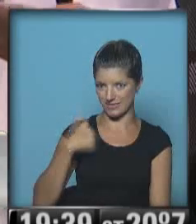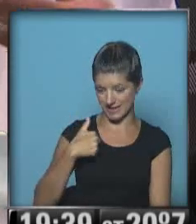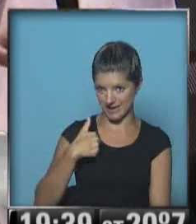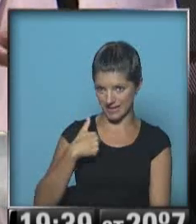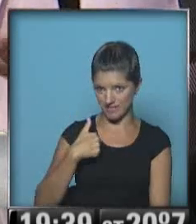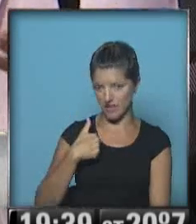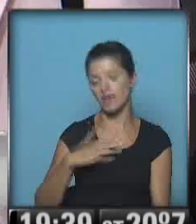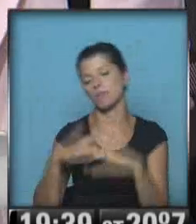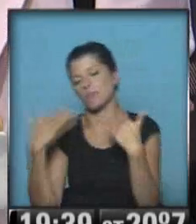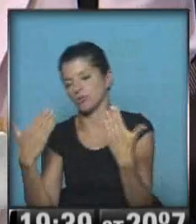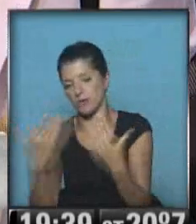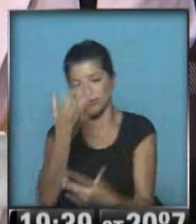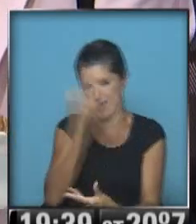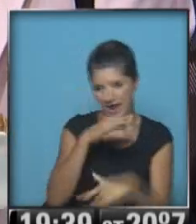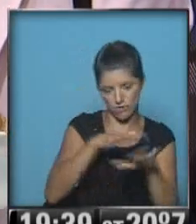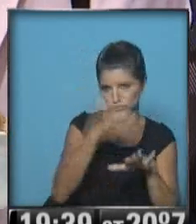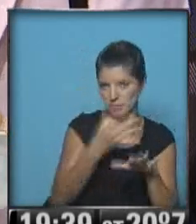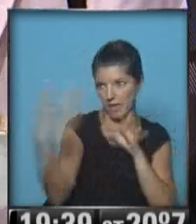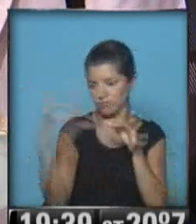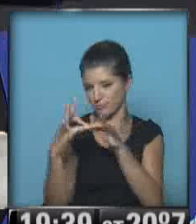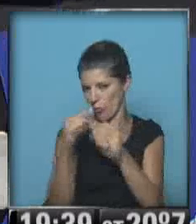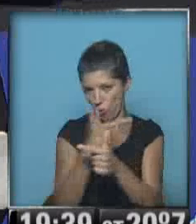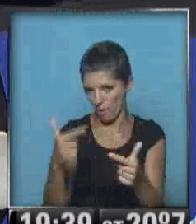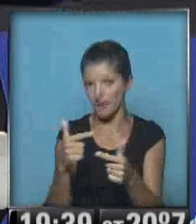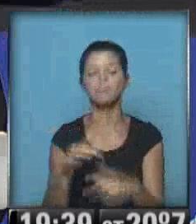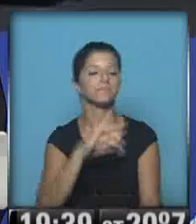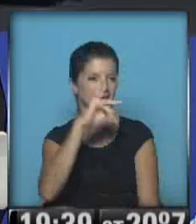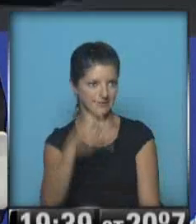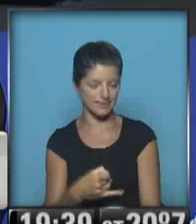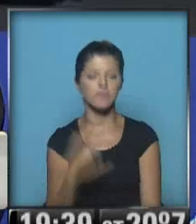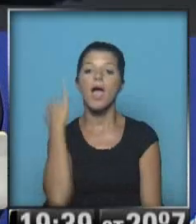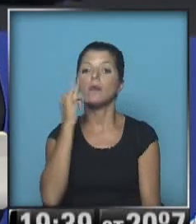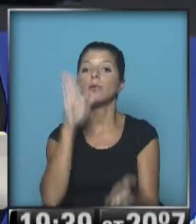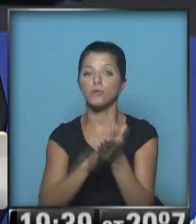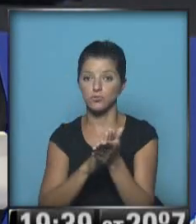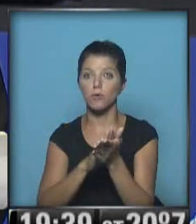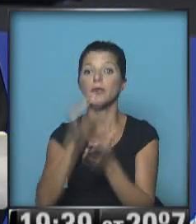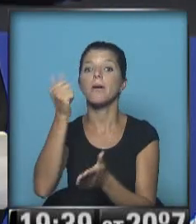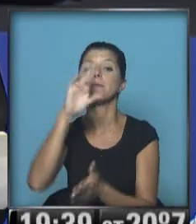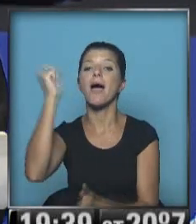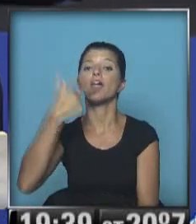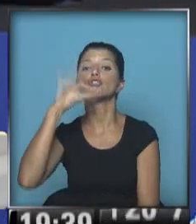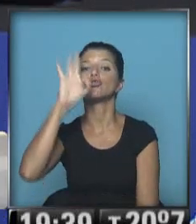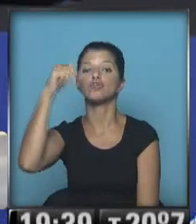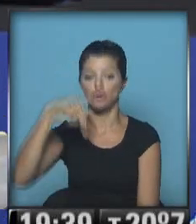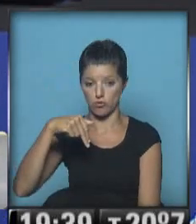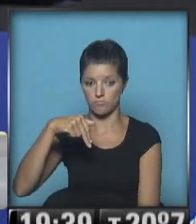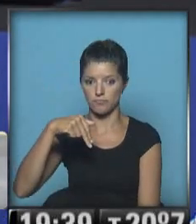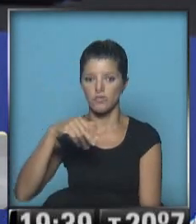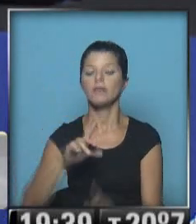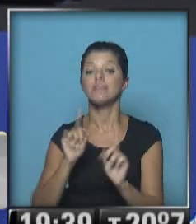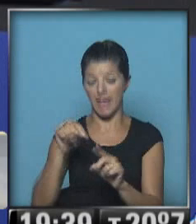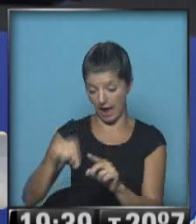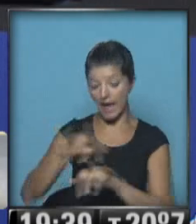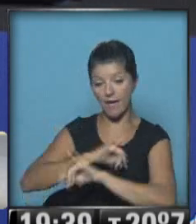la Argentina que por supuesto no se correspondía con la realidad Así es Cecilia Pablo estamos hablando de barson marsteller que tenemos acá el